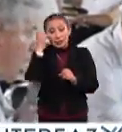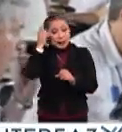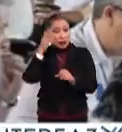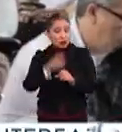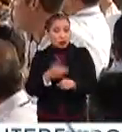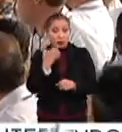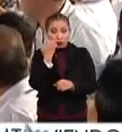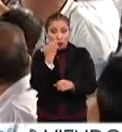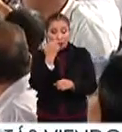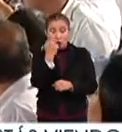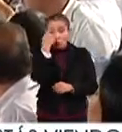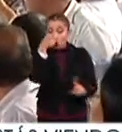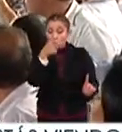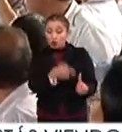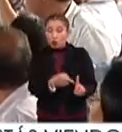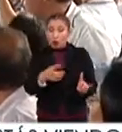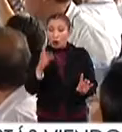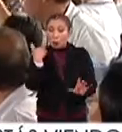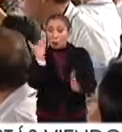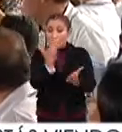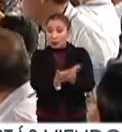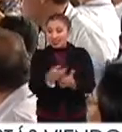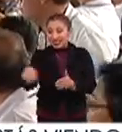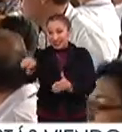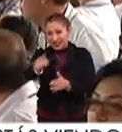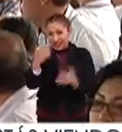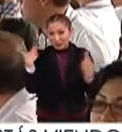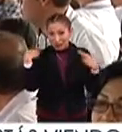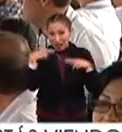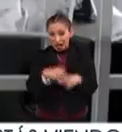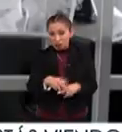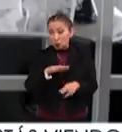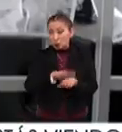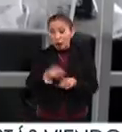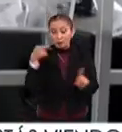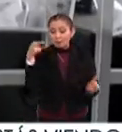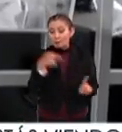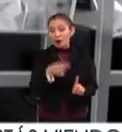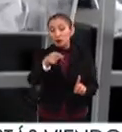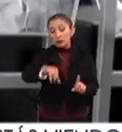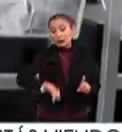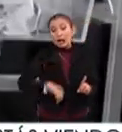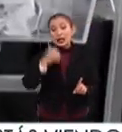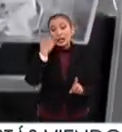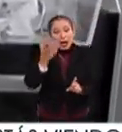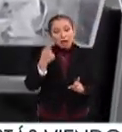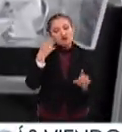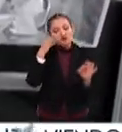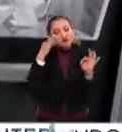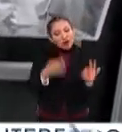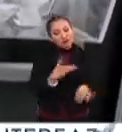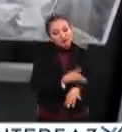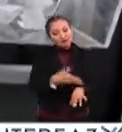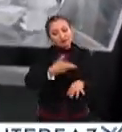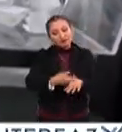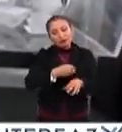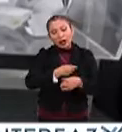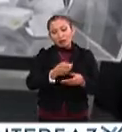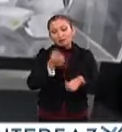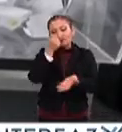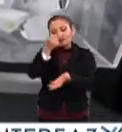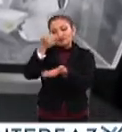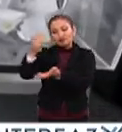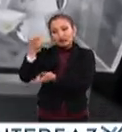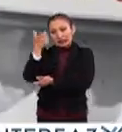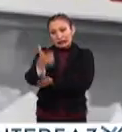directivos escolares. Una de las principales demandas del magisterio colimense se centró en su interés por la óptima gestión y distribución de los